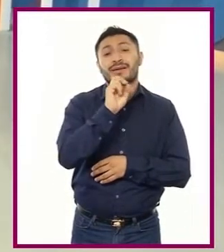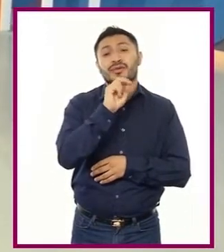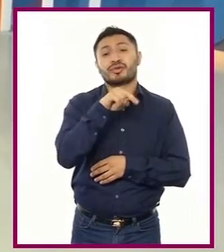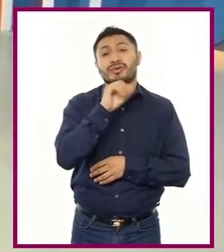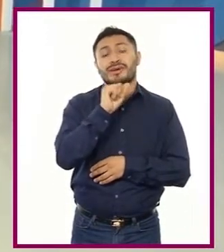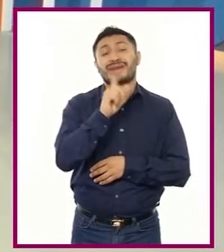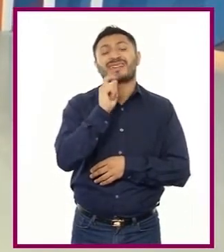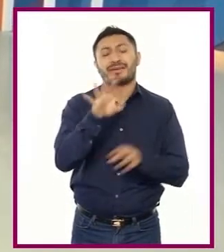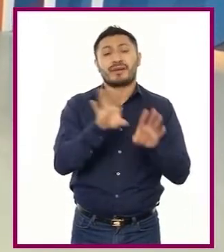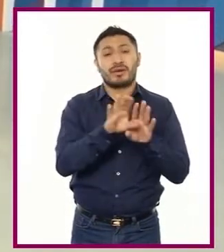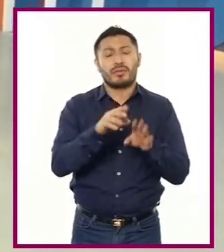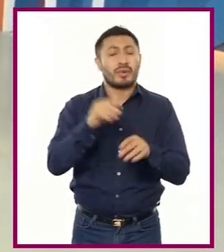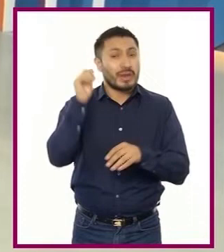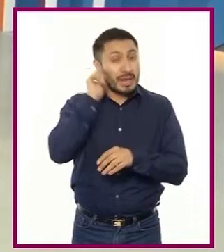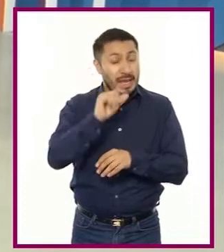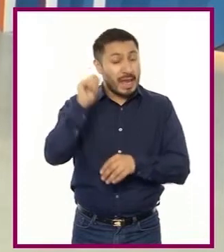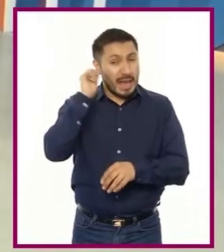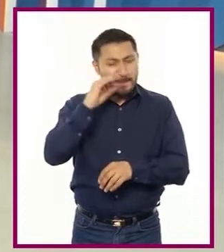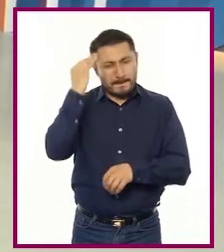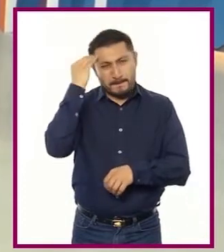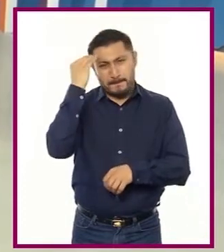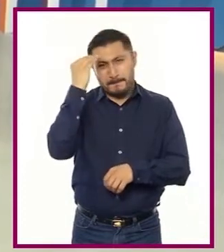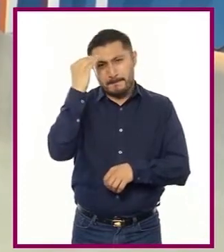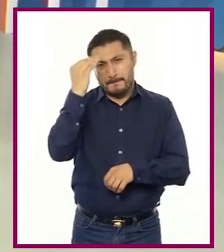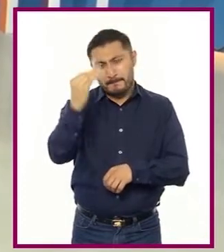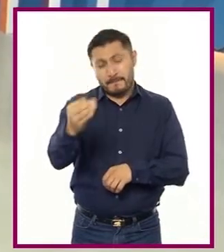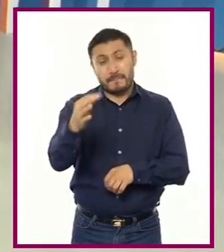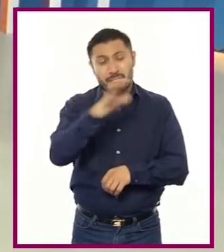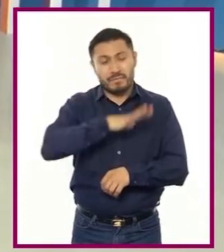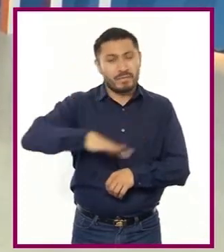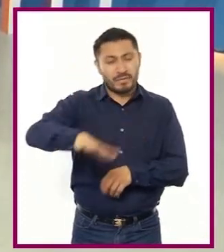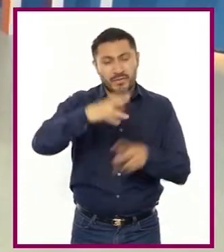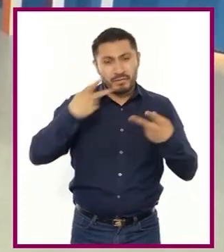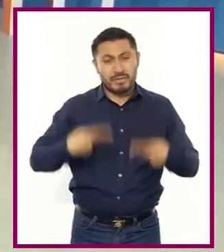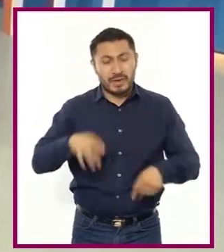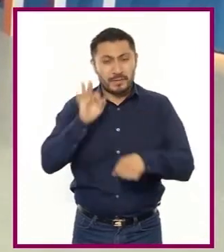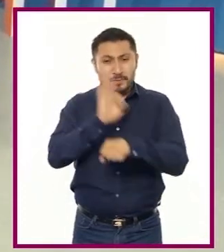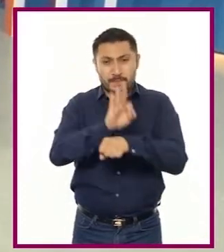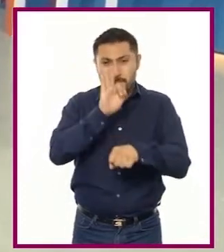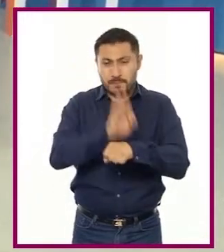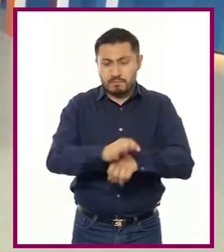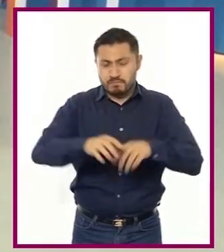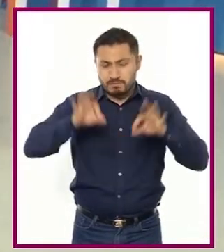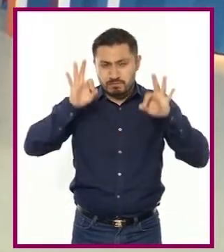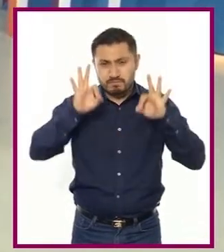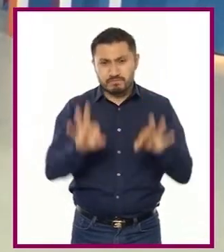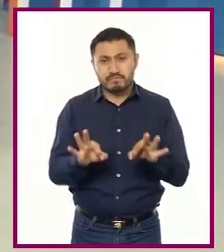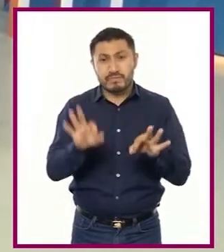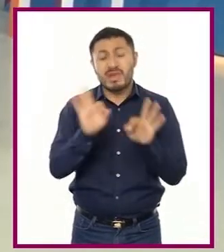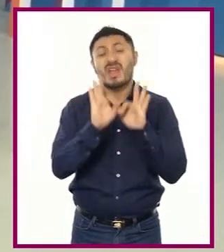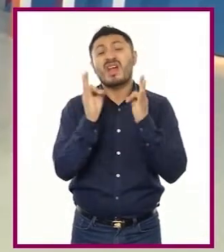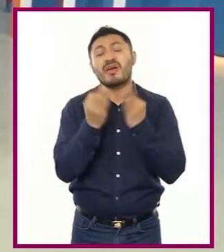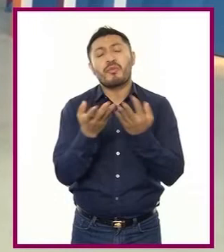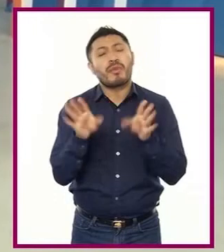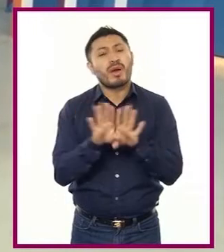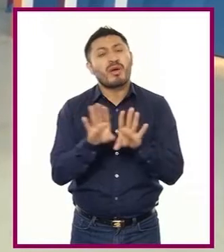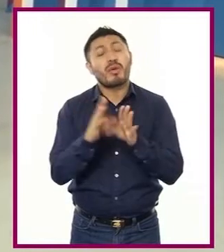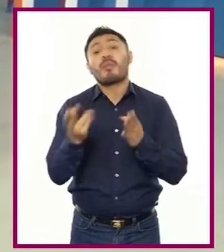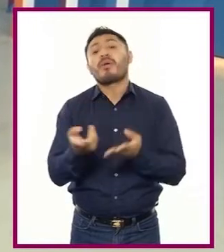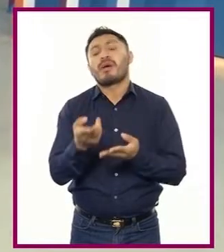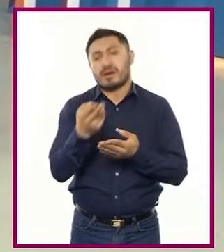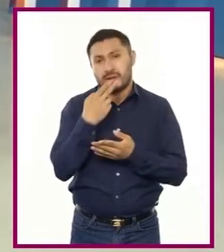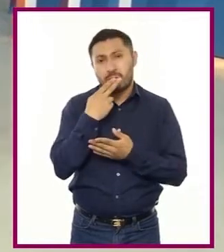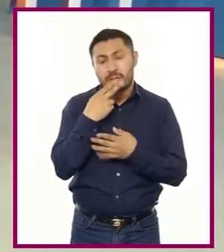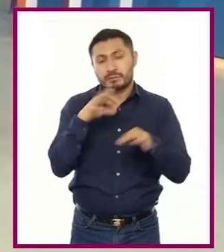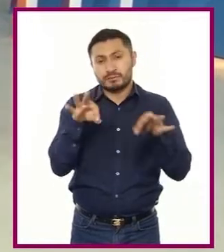en todo momento a las personas con la protección más amplia, de manera que se utilizará el